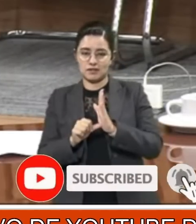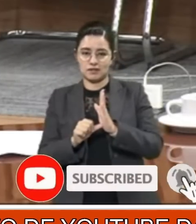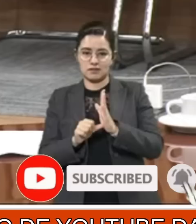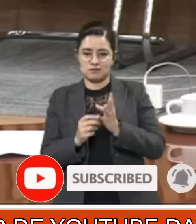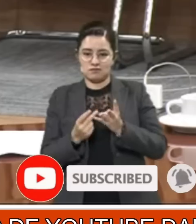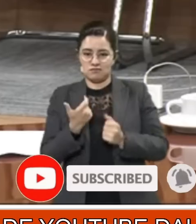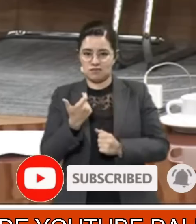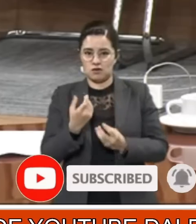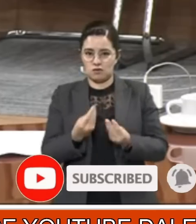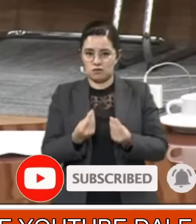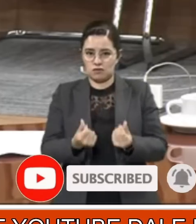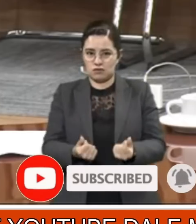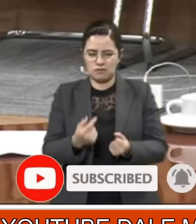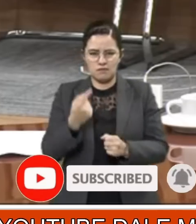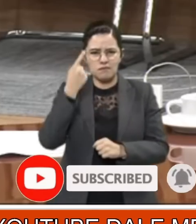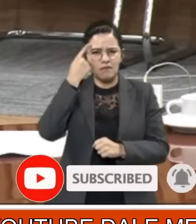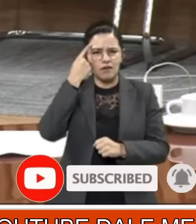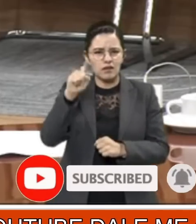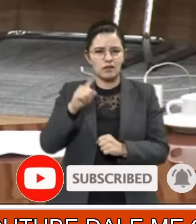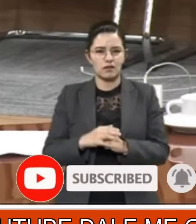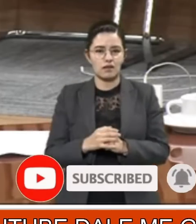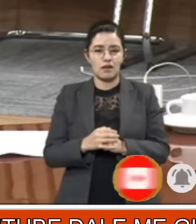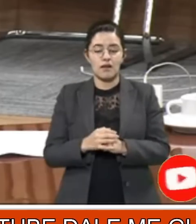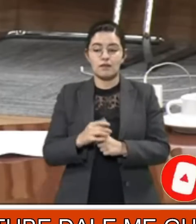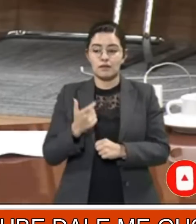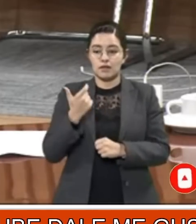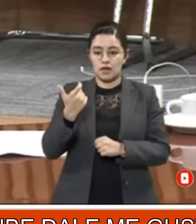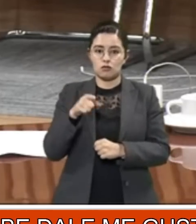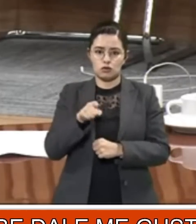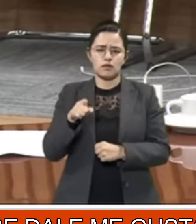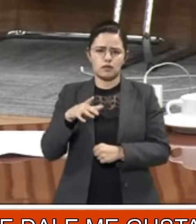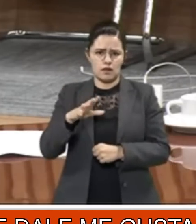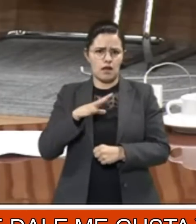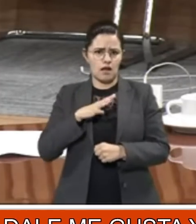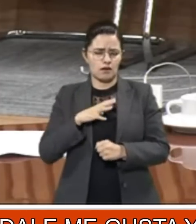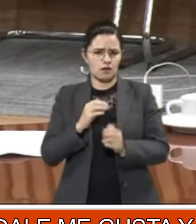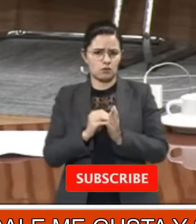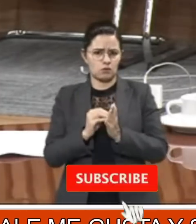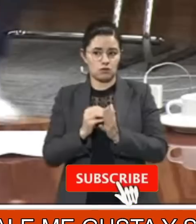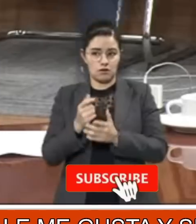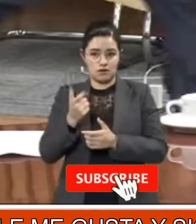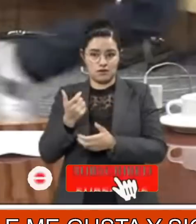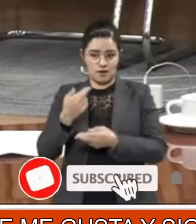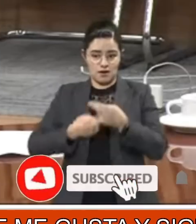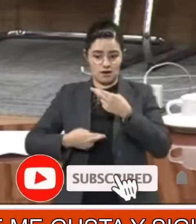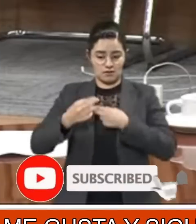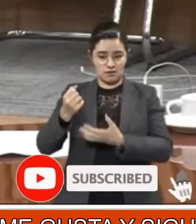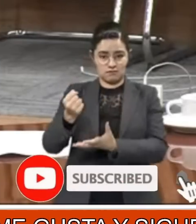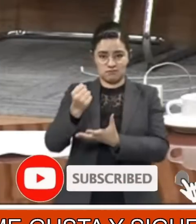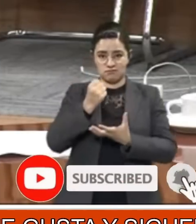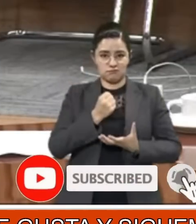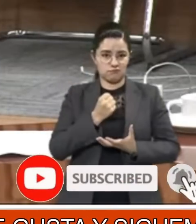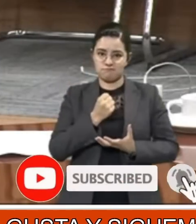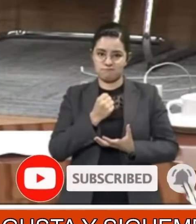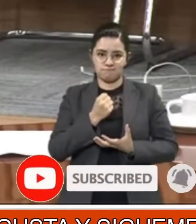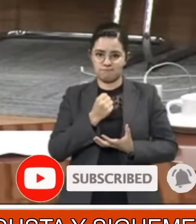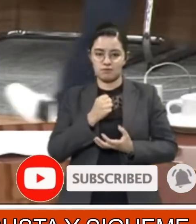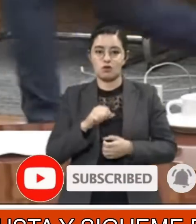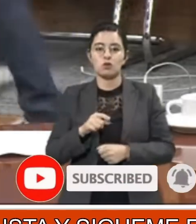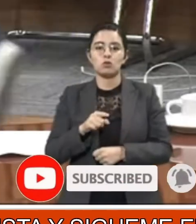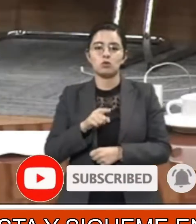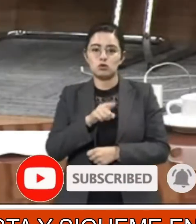frente y a la cara que son mañosos, puesto que desde la creación del INE, desde que el consejero Córdoba es presidente